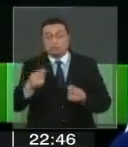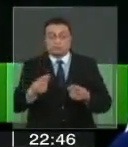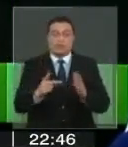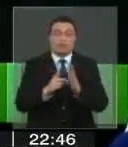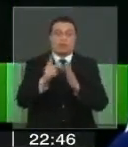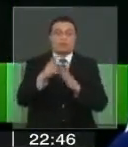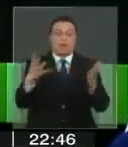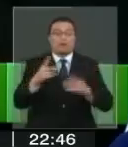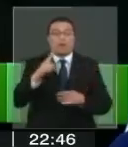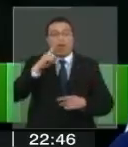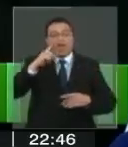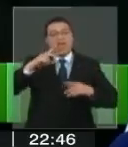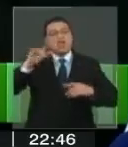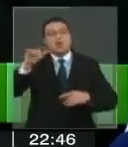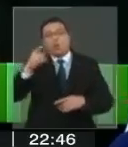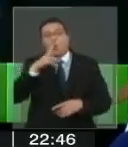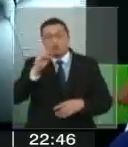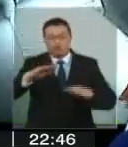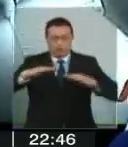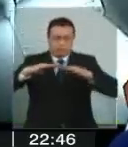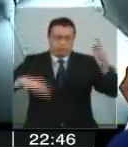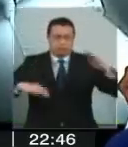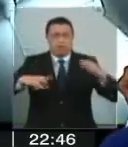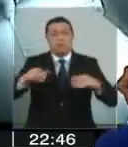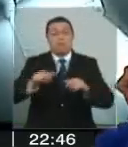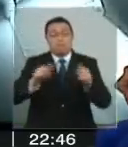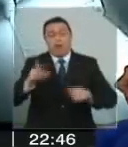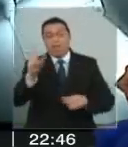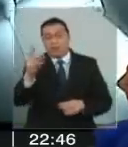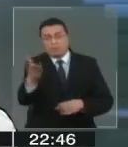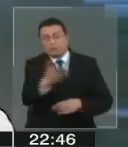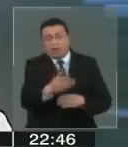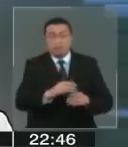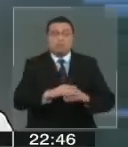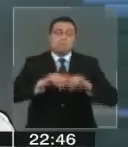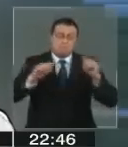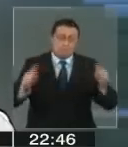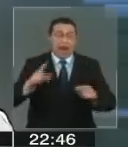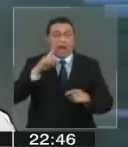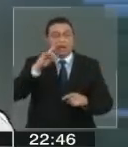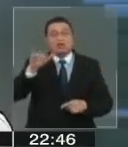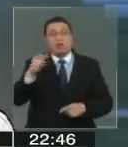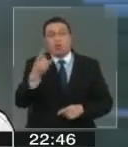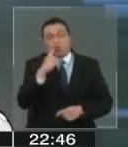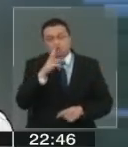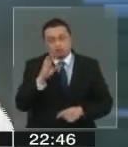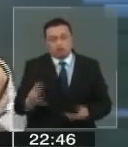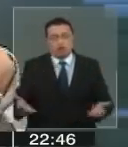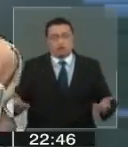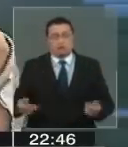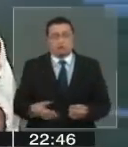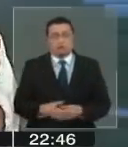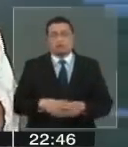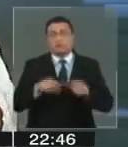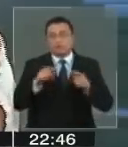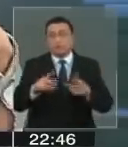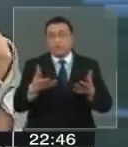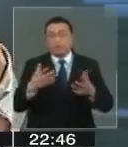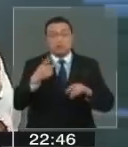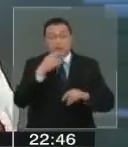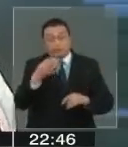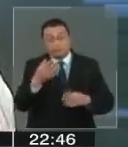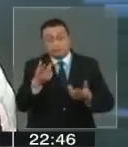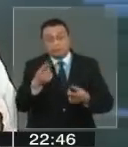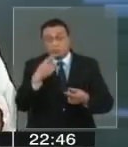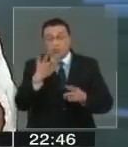sea, es una injusticia brutal y más brutal en el caso de la gente con discapacidad. Sí. Es así. Sí. Yo diría que lo más complejo tiene que ver con lo que decía la doctora. Cuando ya no hay una